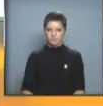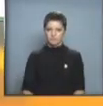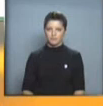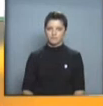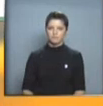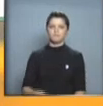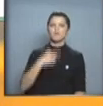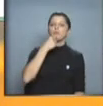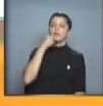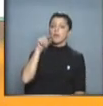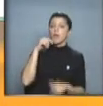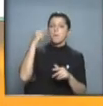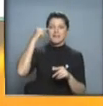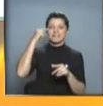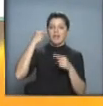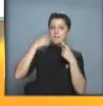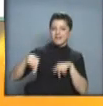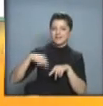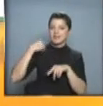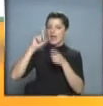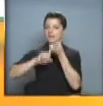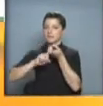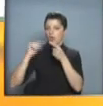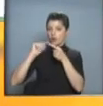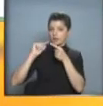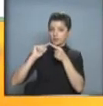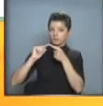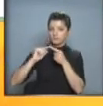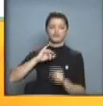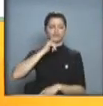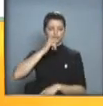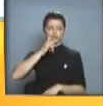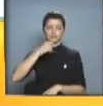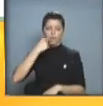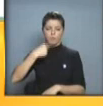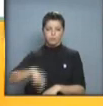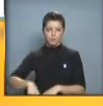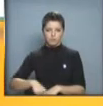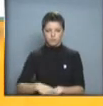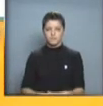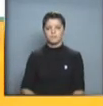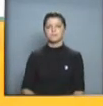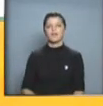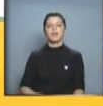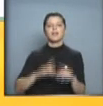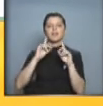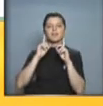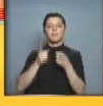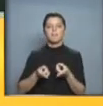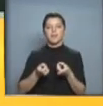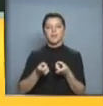Va por ahí, lo material. Lo material, eso. Uh-huh. Y es más